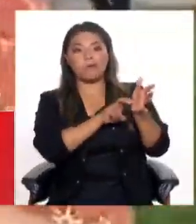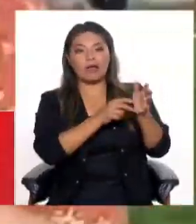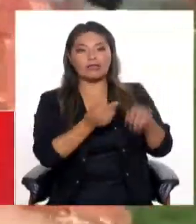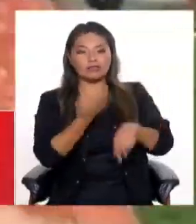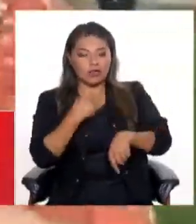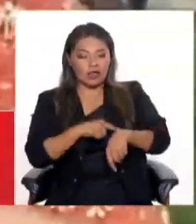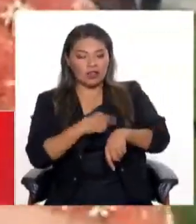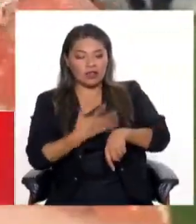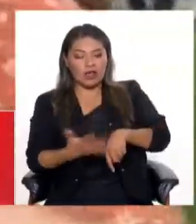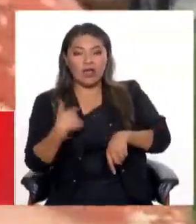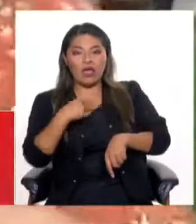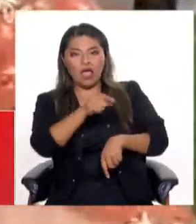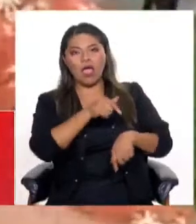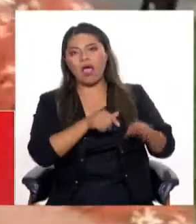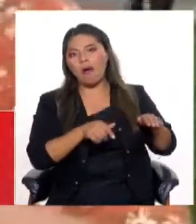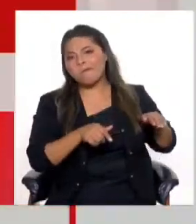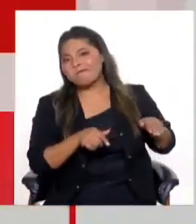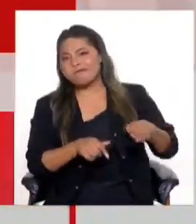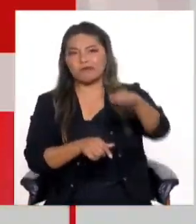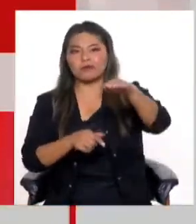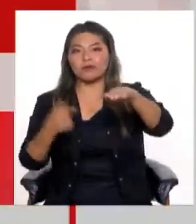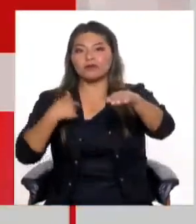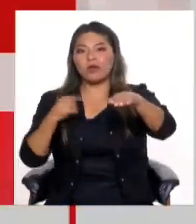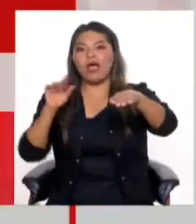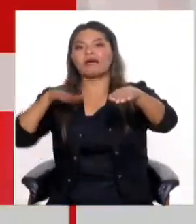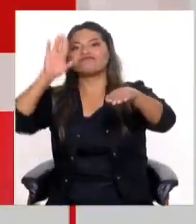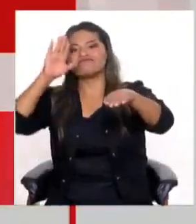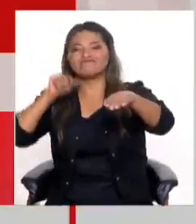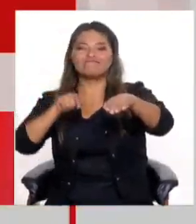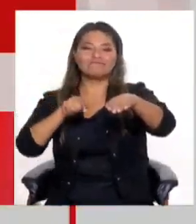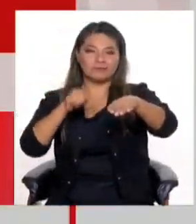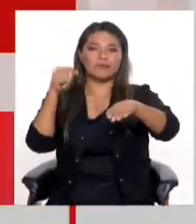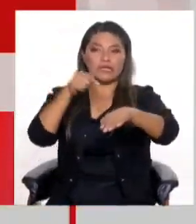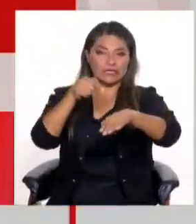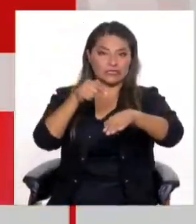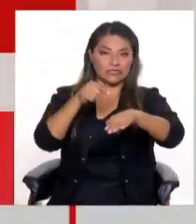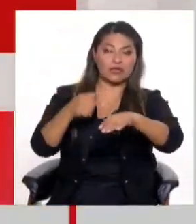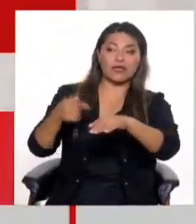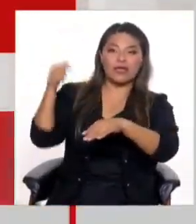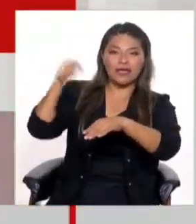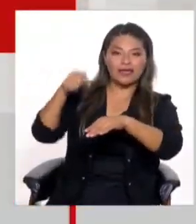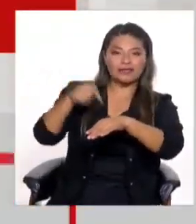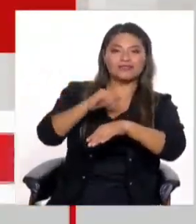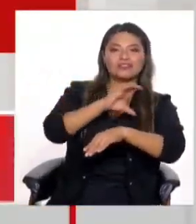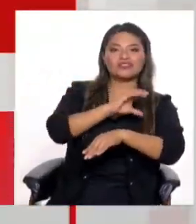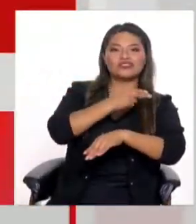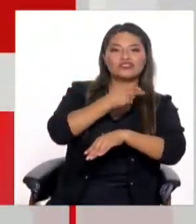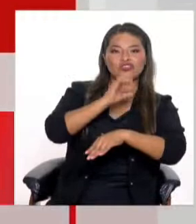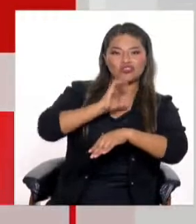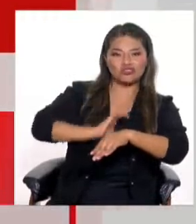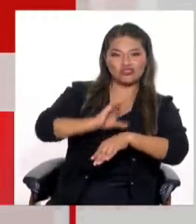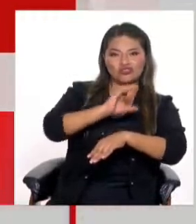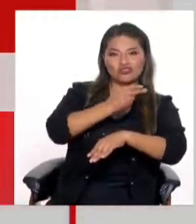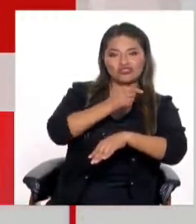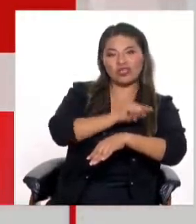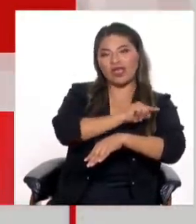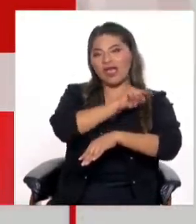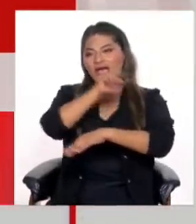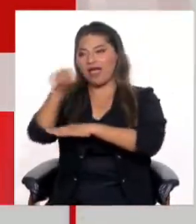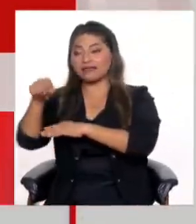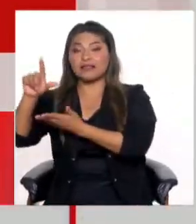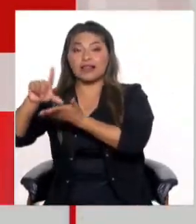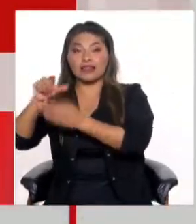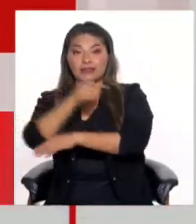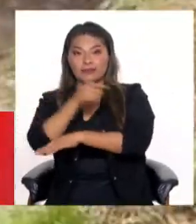me he demorado, y el señor se vino acelerado, se vino. La unidad se dirigía de Chosica a Lima, pertenece a la empresa